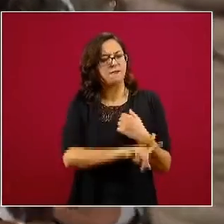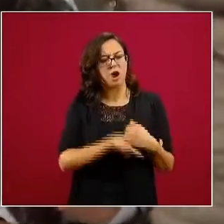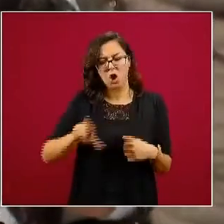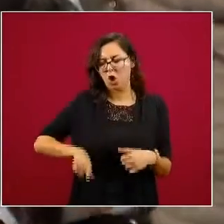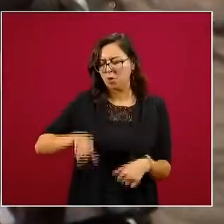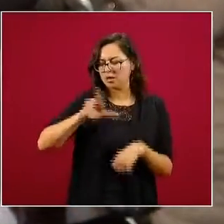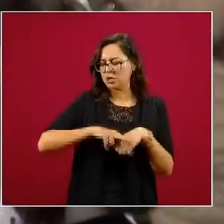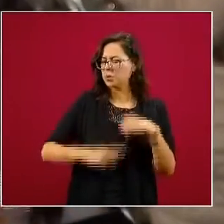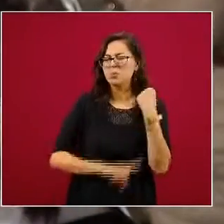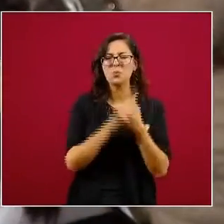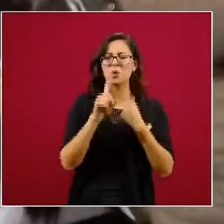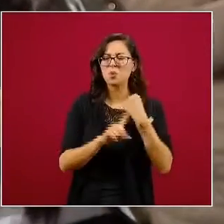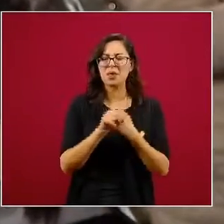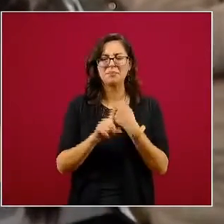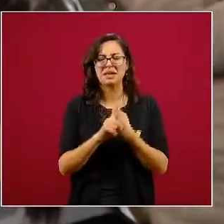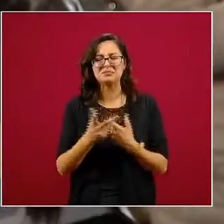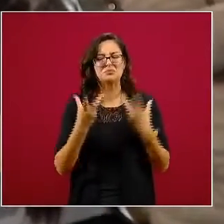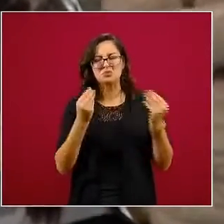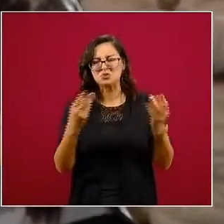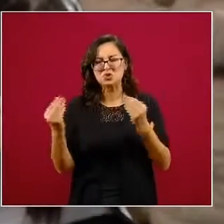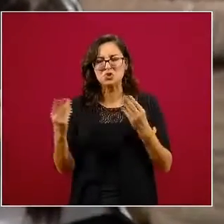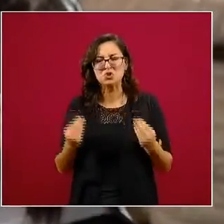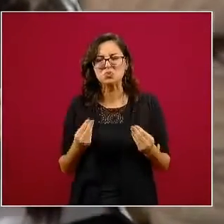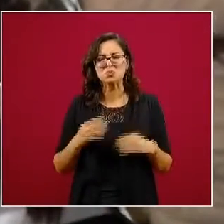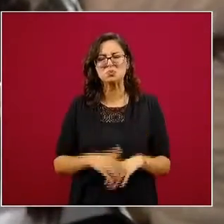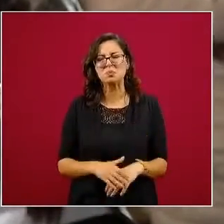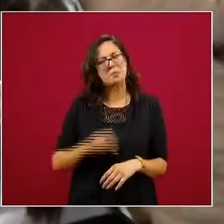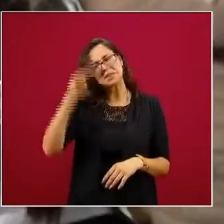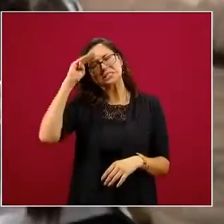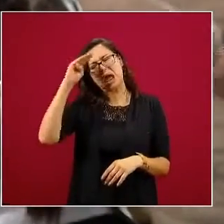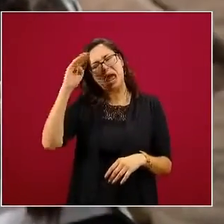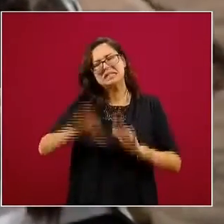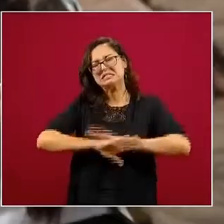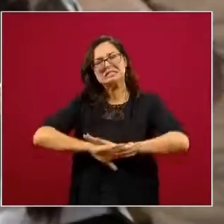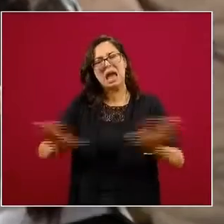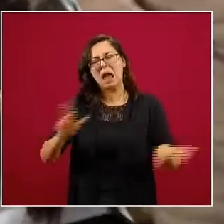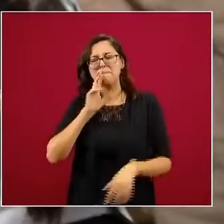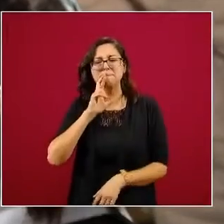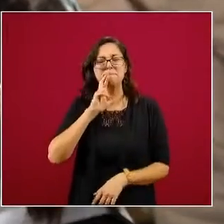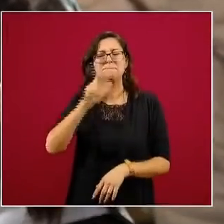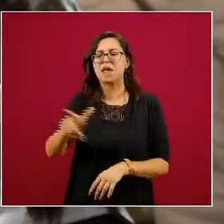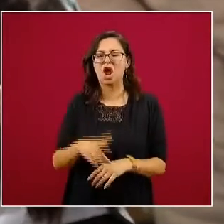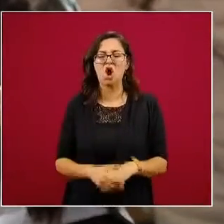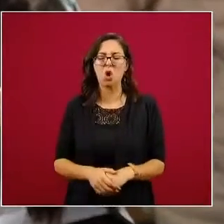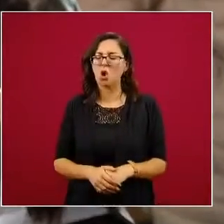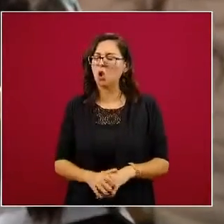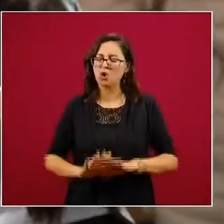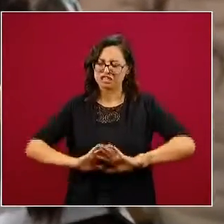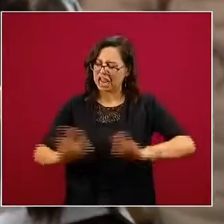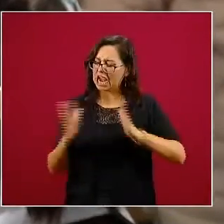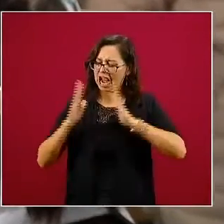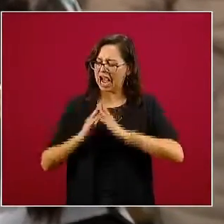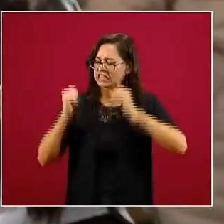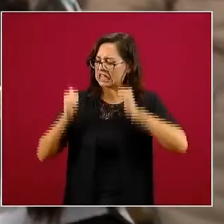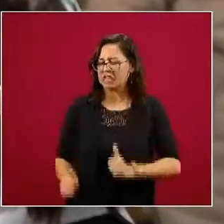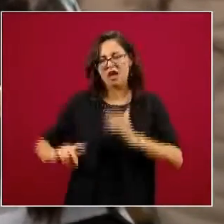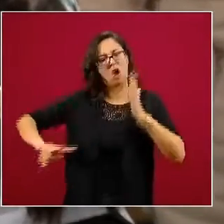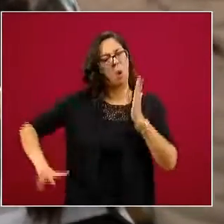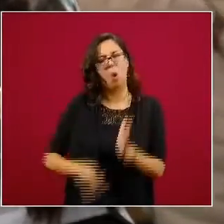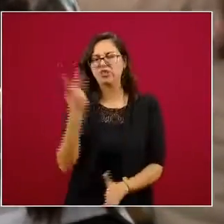trabajando por instrucción del gobernador Barbosa con la secretaria de Economía del Estado y el secretario de Salud del Estado para